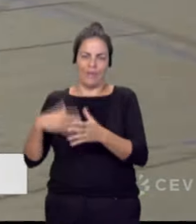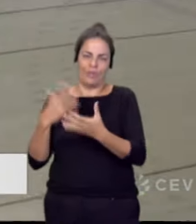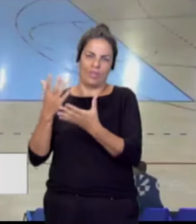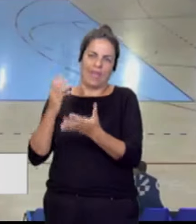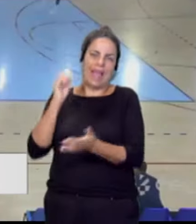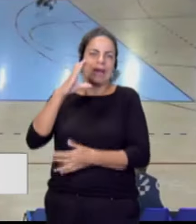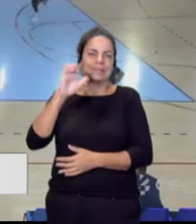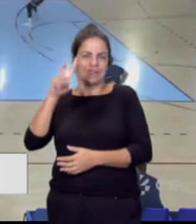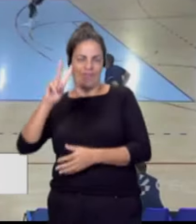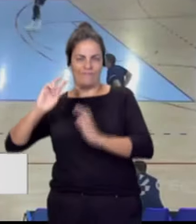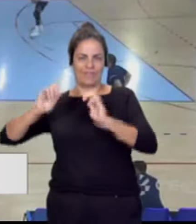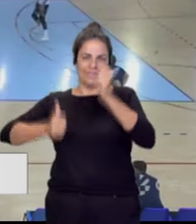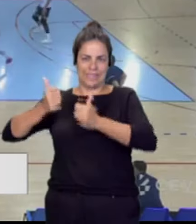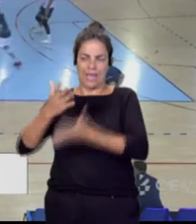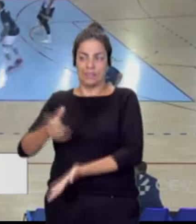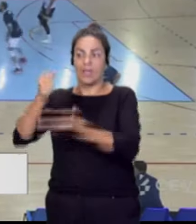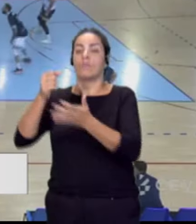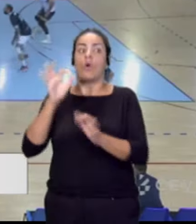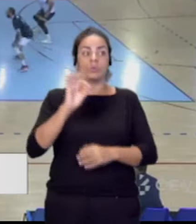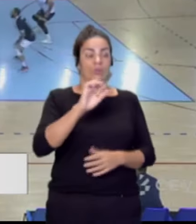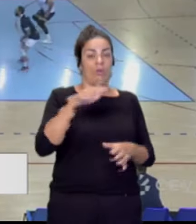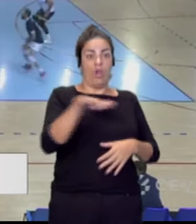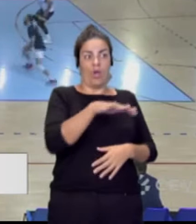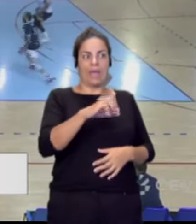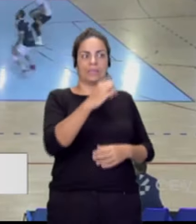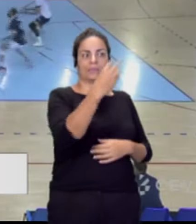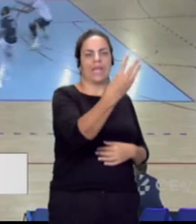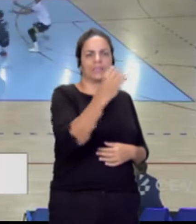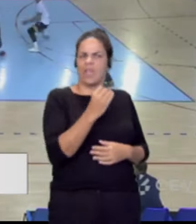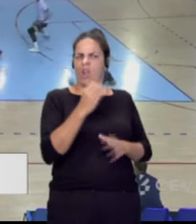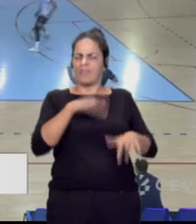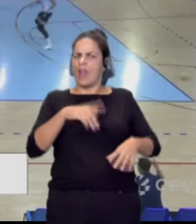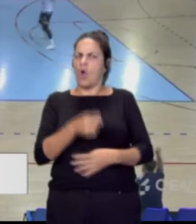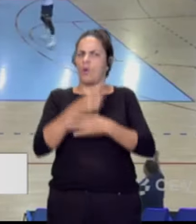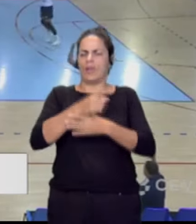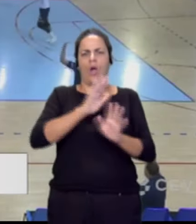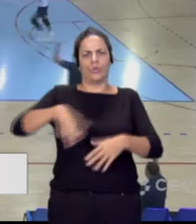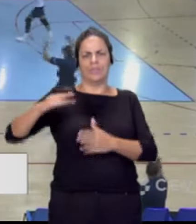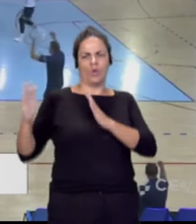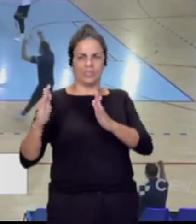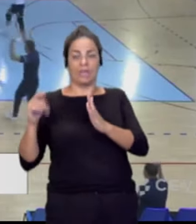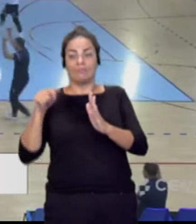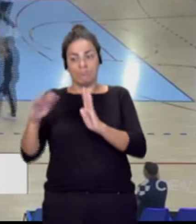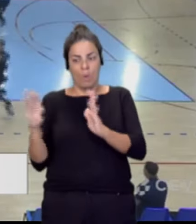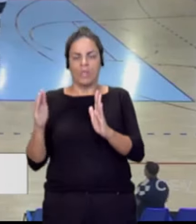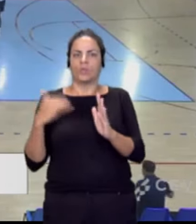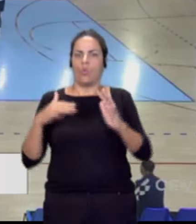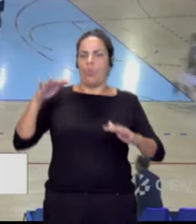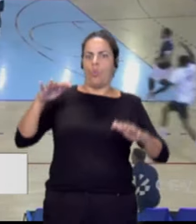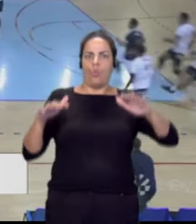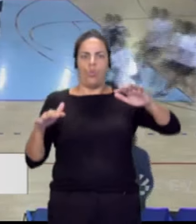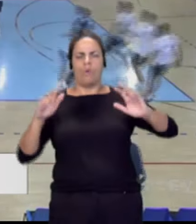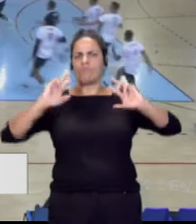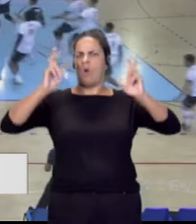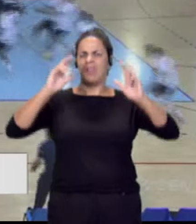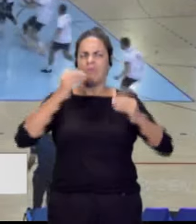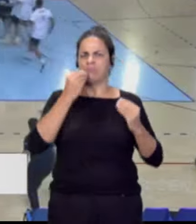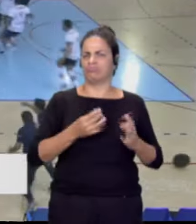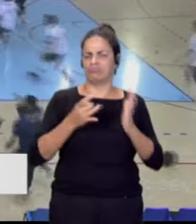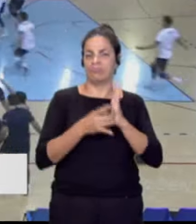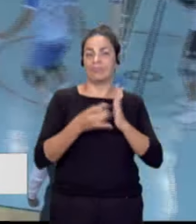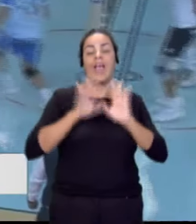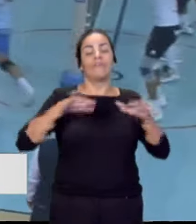los locales se colocaron con 3-0, forzando el set definitivo. En ese periodo hubo mucha igualdad y gran voleibol, siendo los